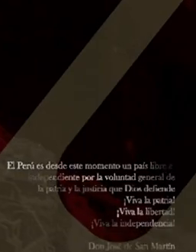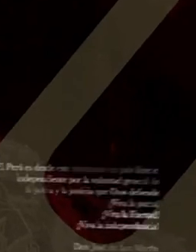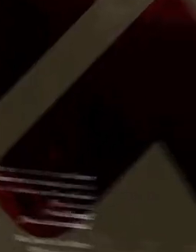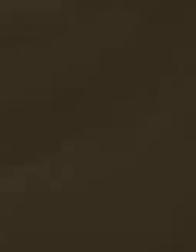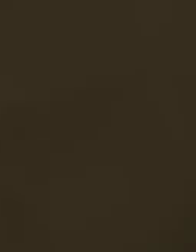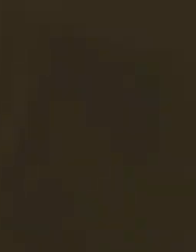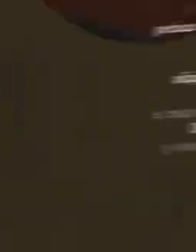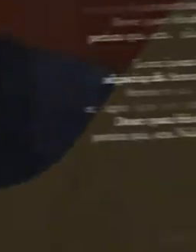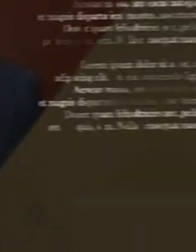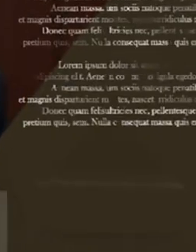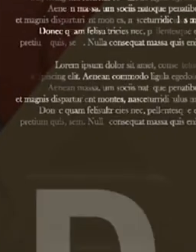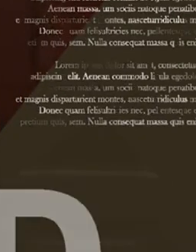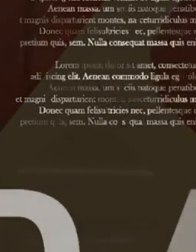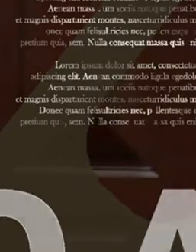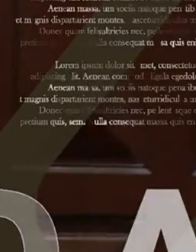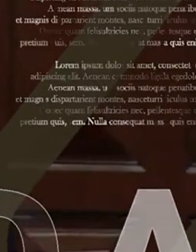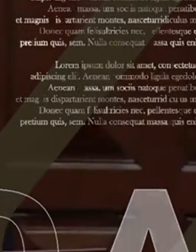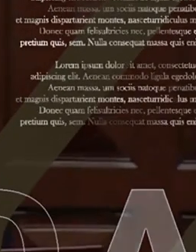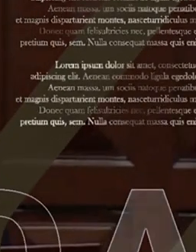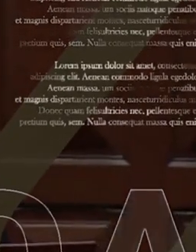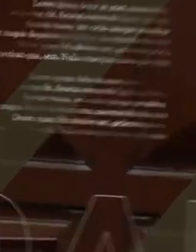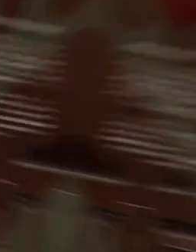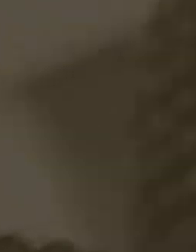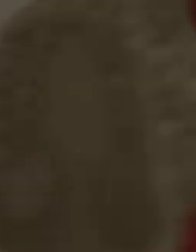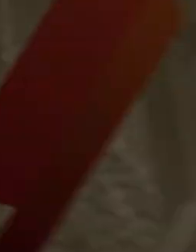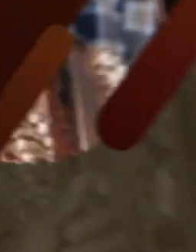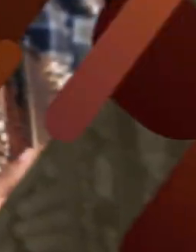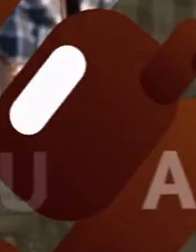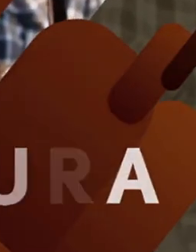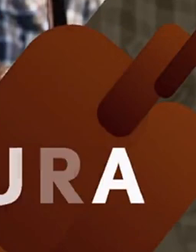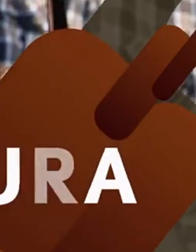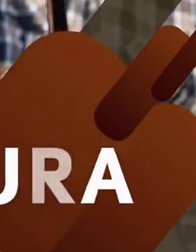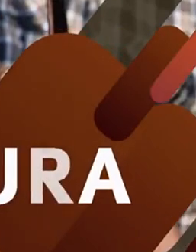sociales nuevas trincheras